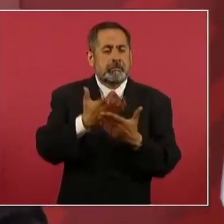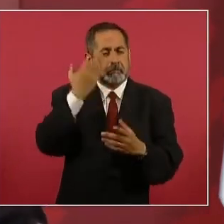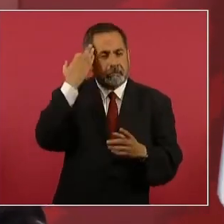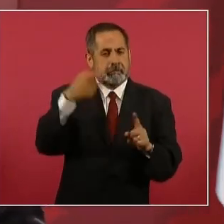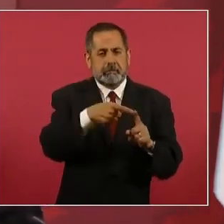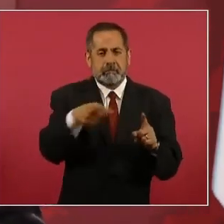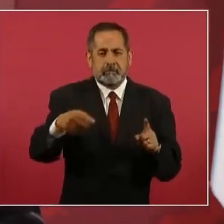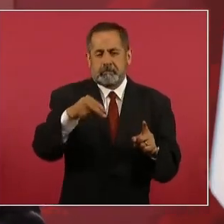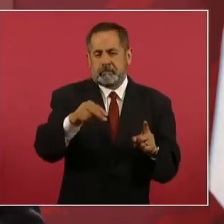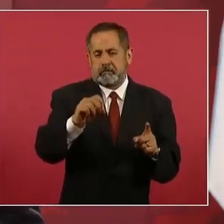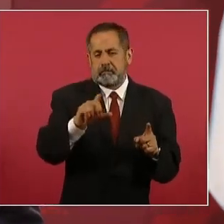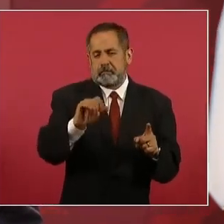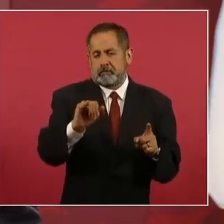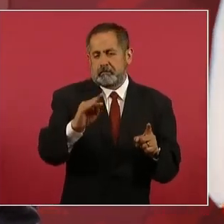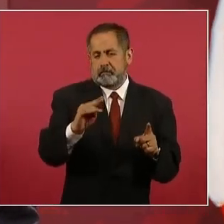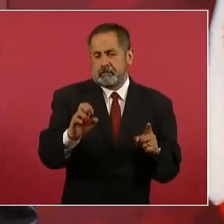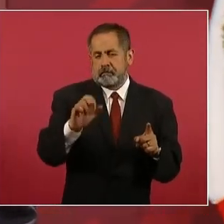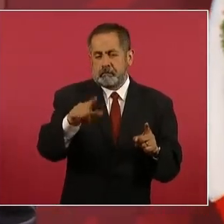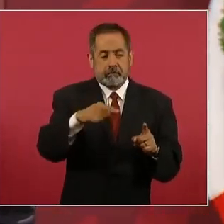neoliberal,